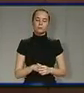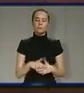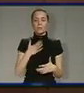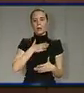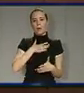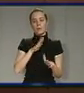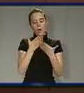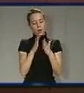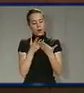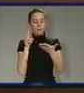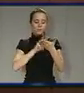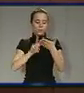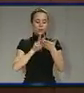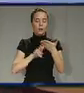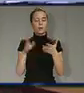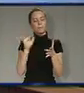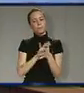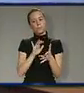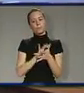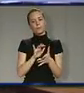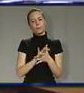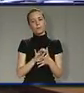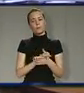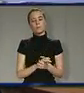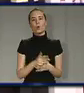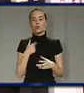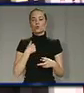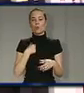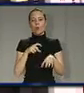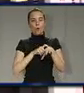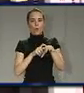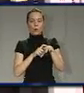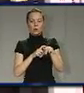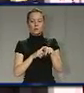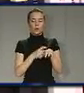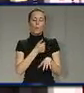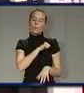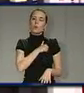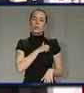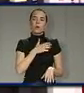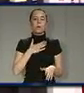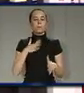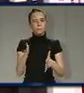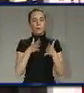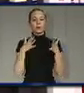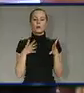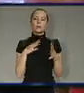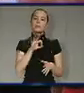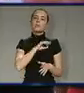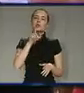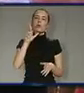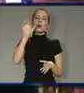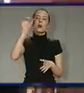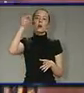más me distrae y me relaja. Novela negra, de cualquiera. Solo como nos gusta, sí. Dona León nos gusta